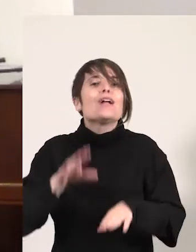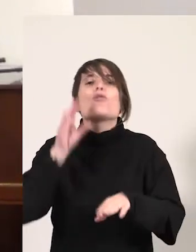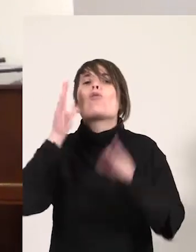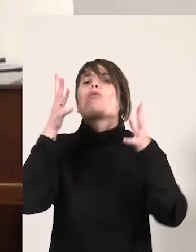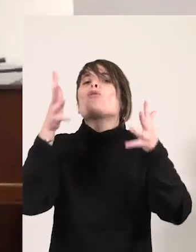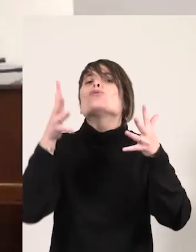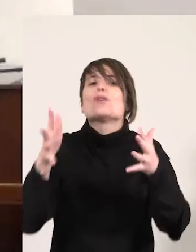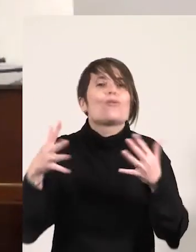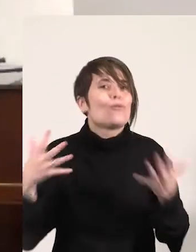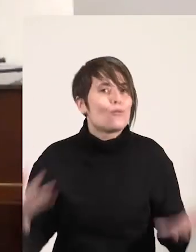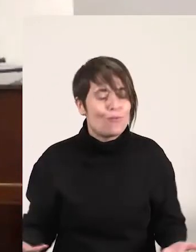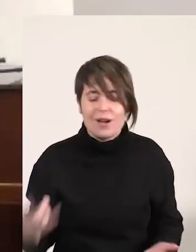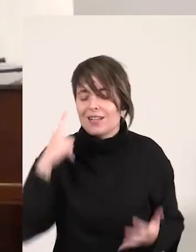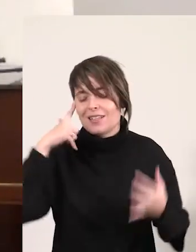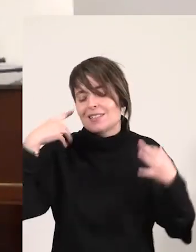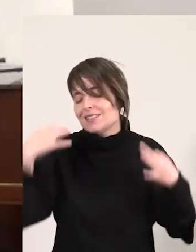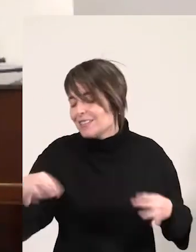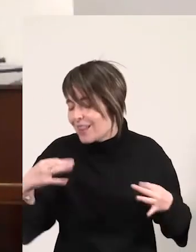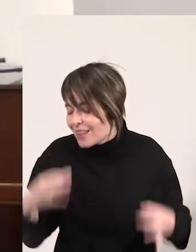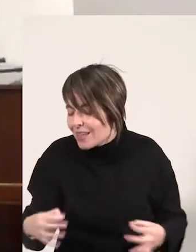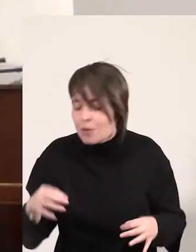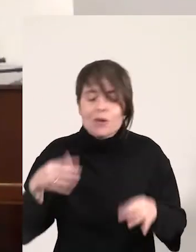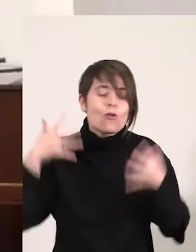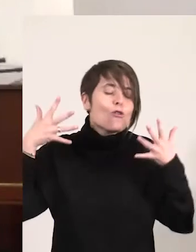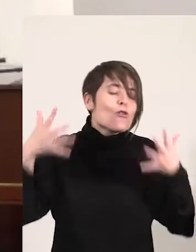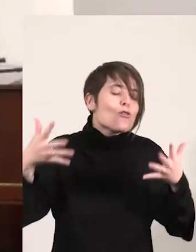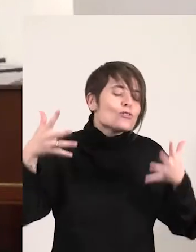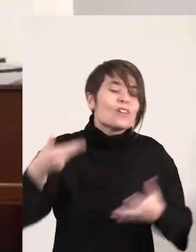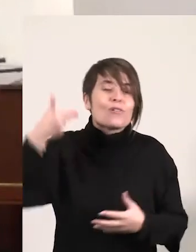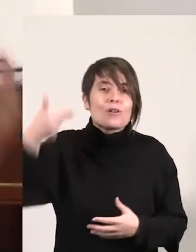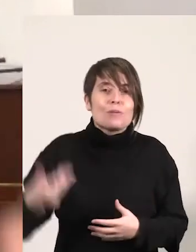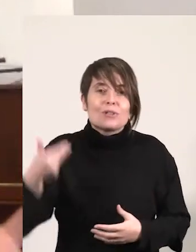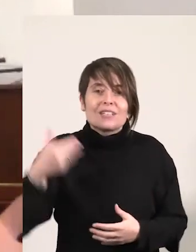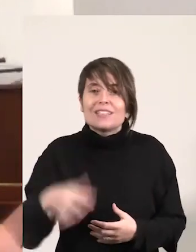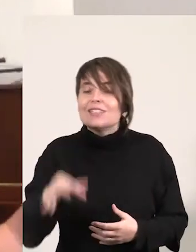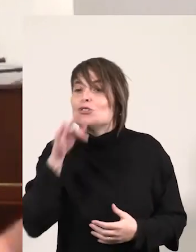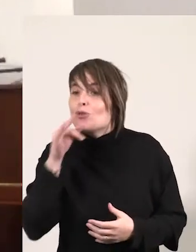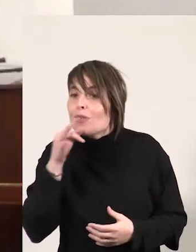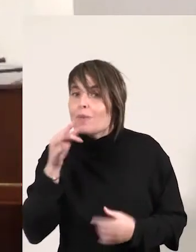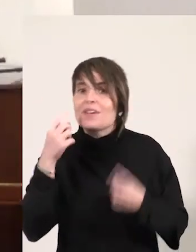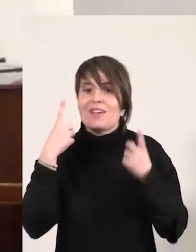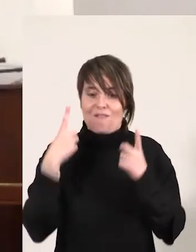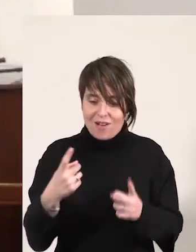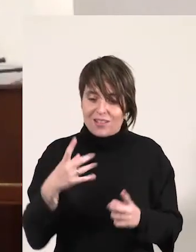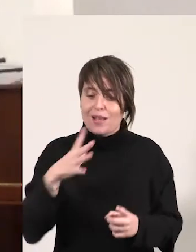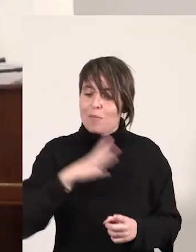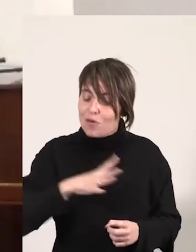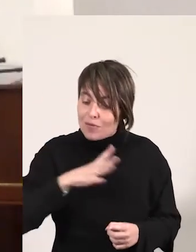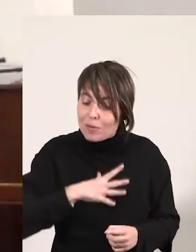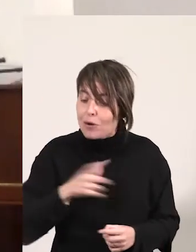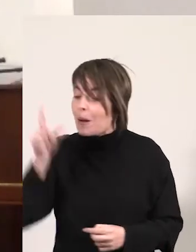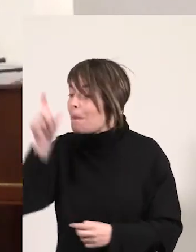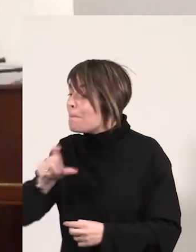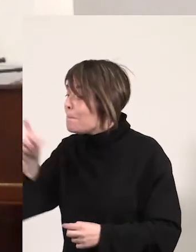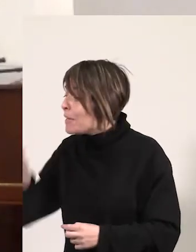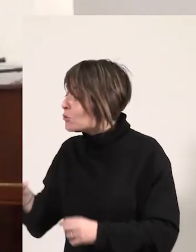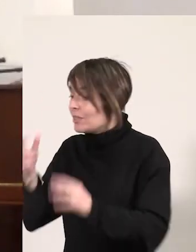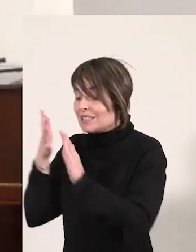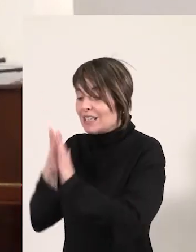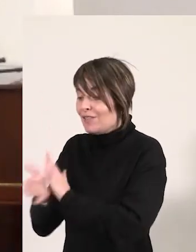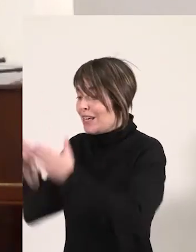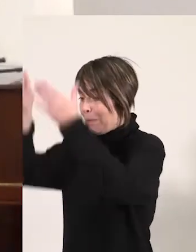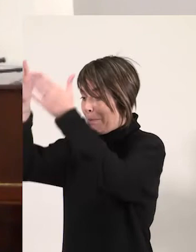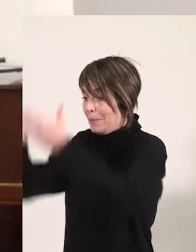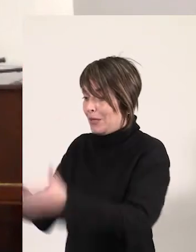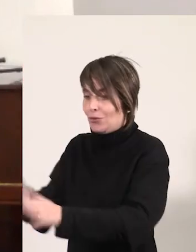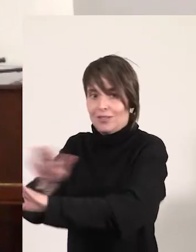nada. Por tanto, el consejo final, que es súper sencillo, pero muy grande y que todavía está faltando, es eso, que tengamos